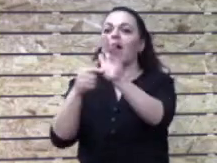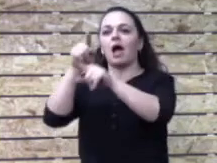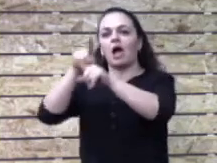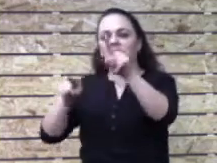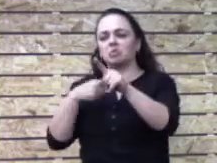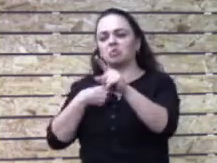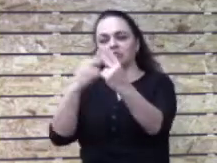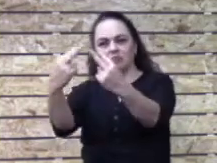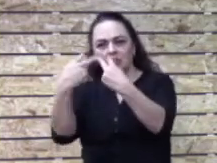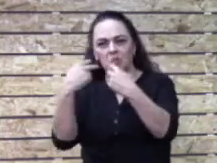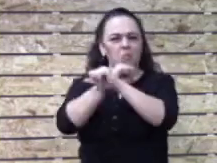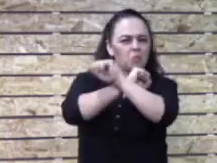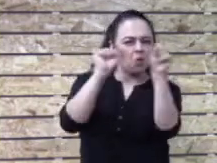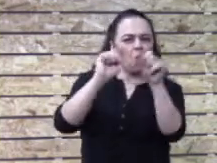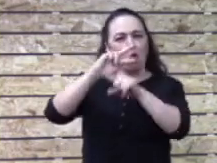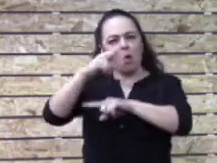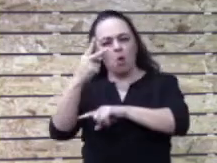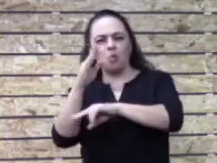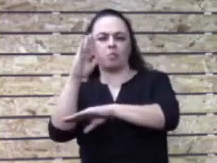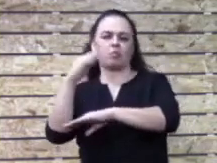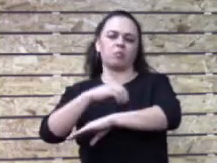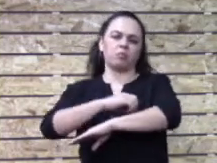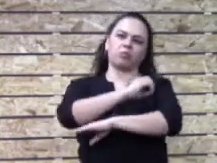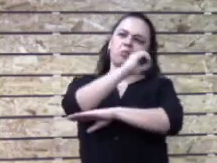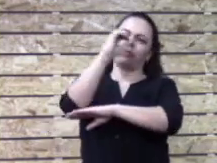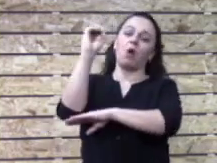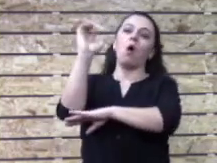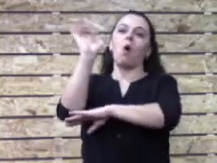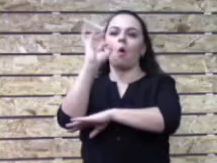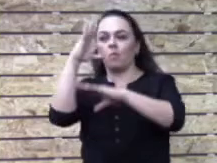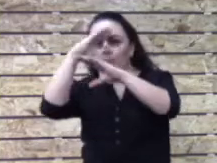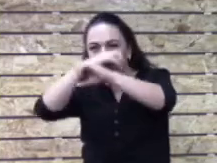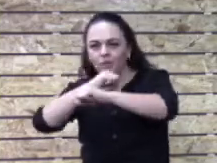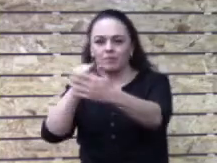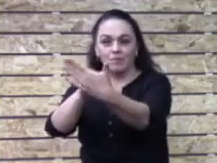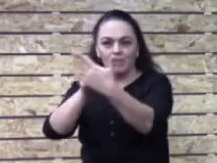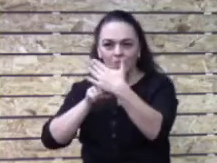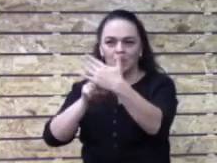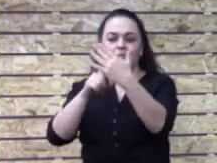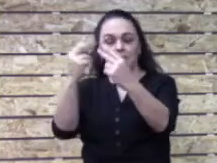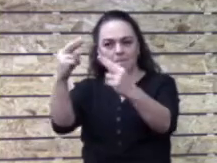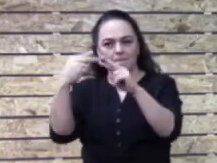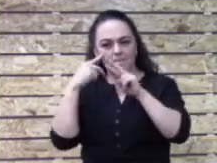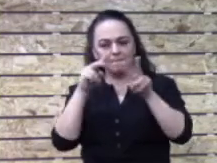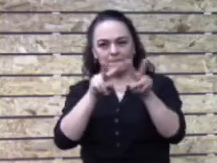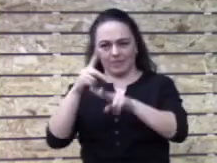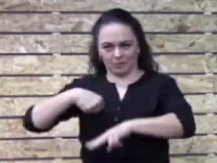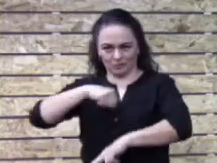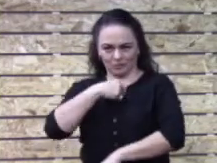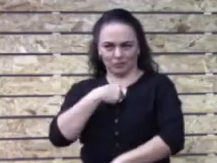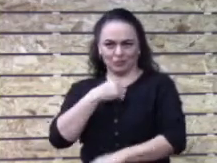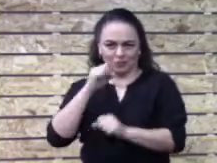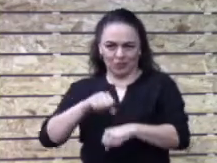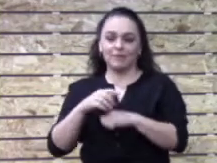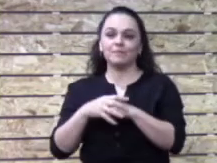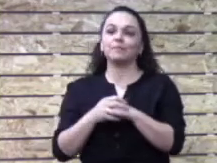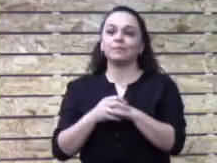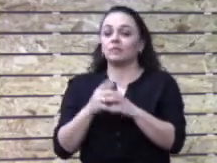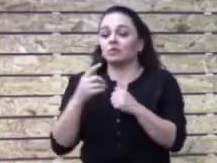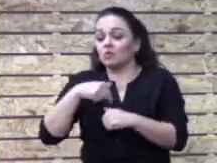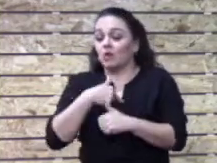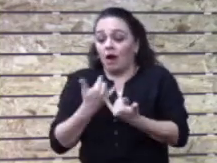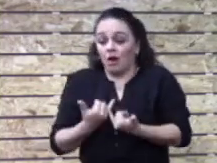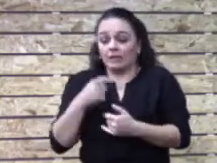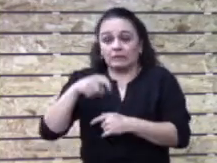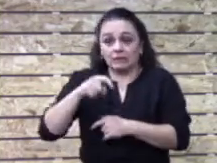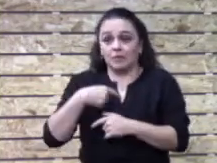en la noche. Y miren cómo esto nos está acompañando en estos días que necesitamos tanto pastoreo. Yo no sé si ya apenas comenzando